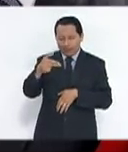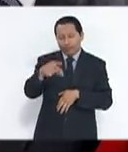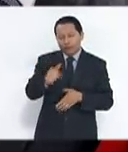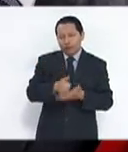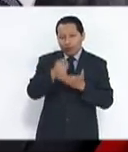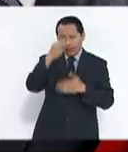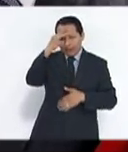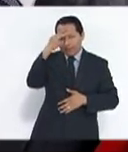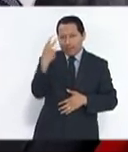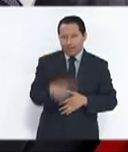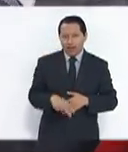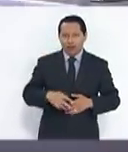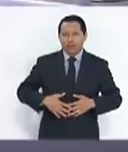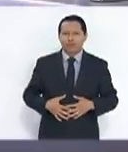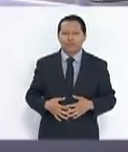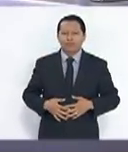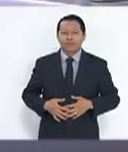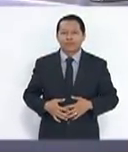la Ciudad de México.